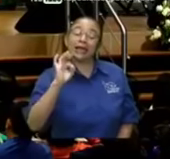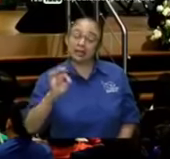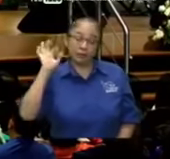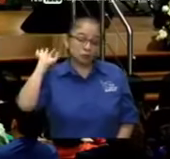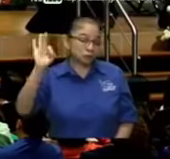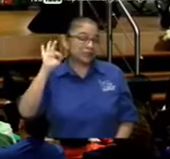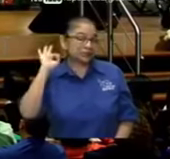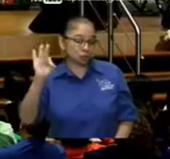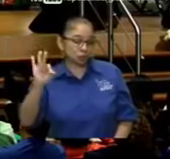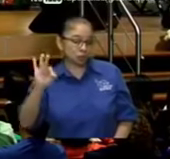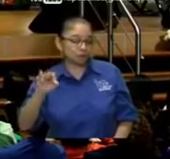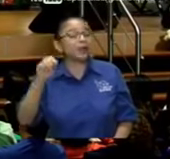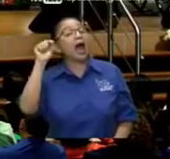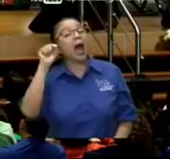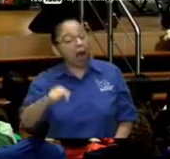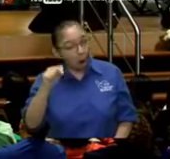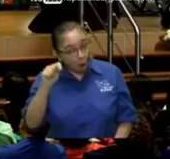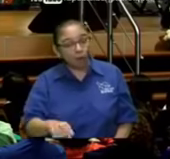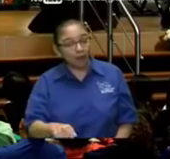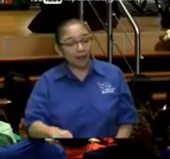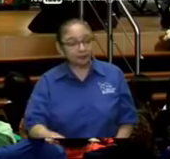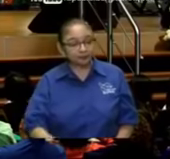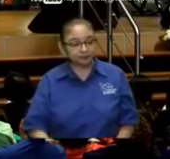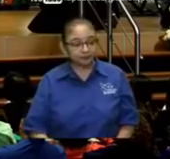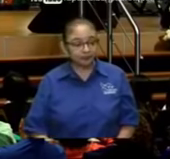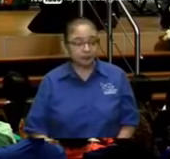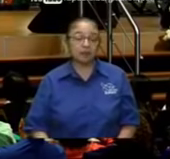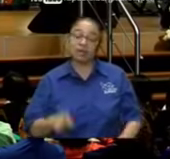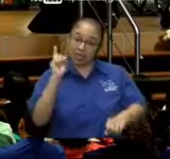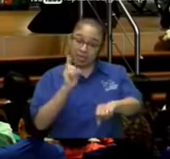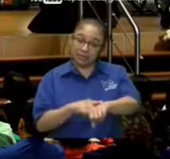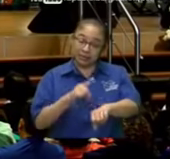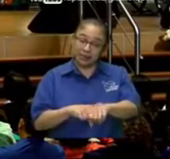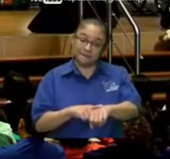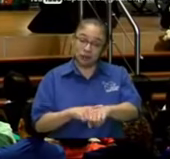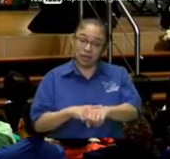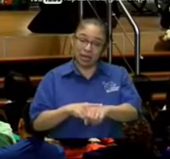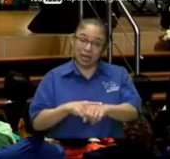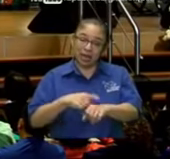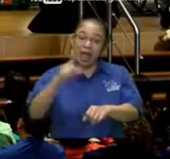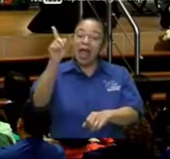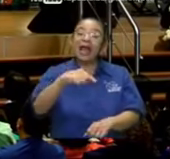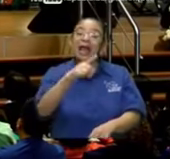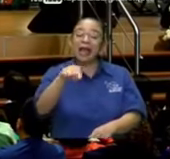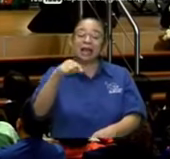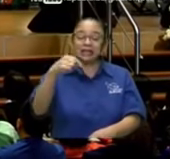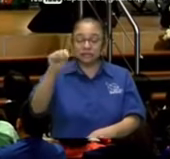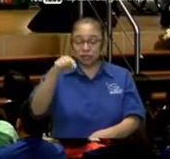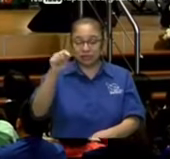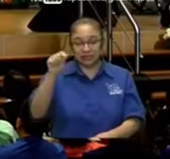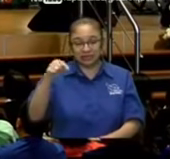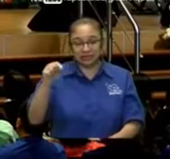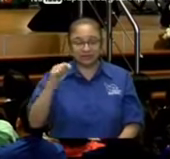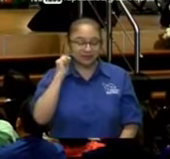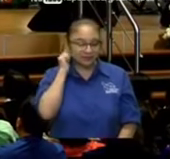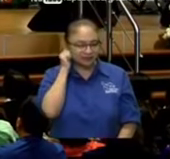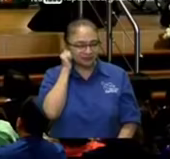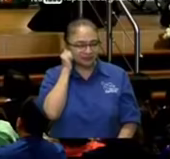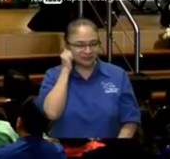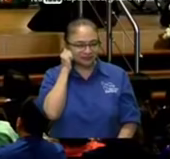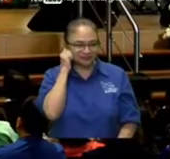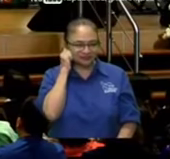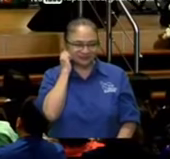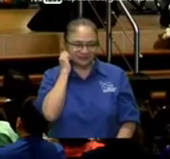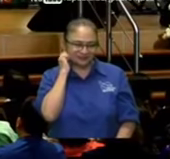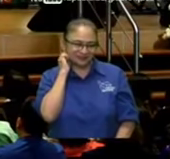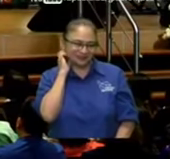Y entonces, así como ahora, es época electoral. Imagino que también los pastores tienen prohibido